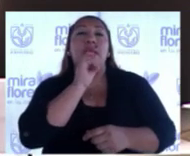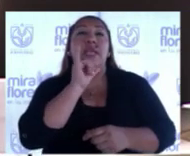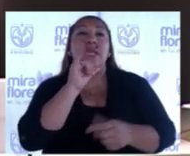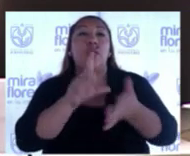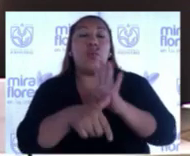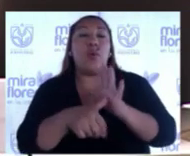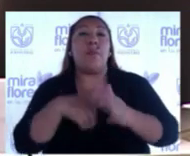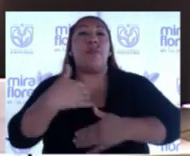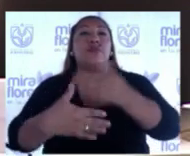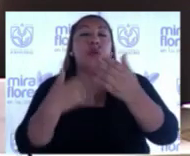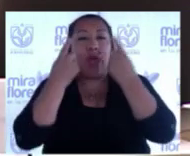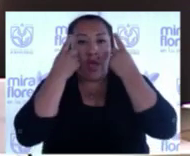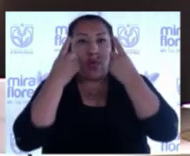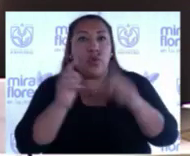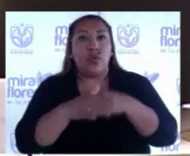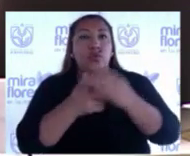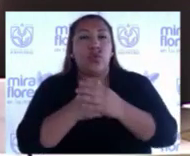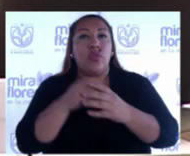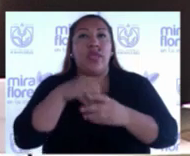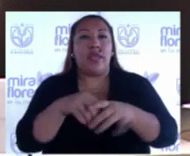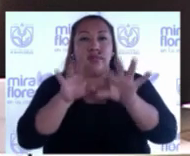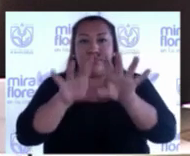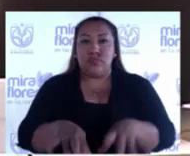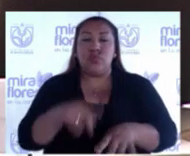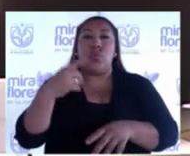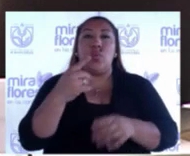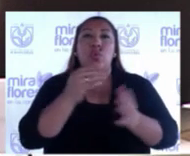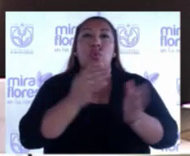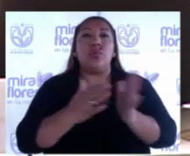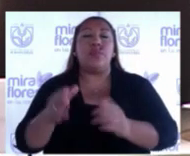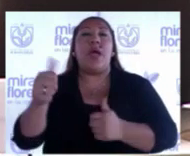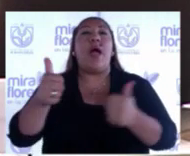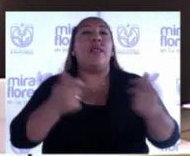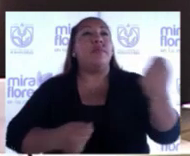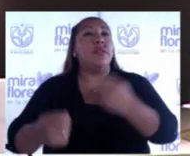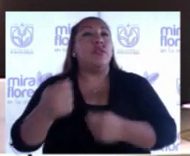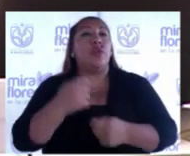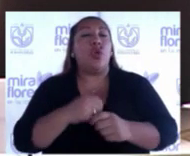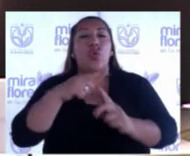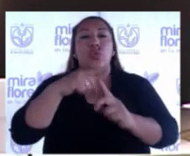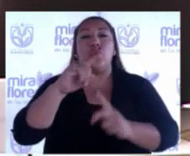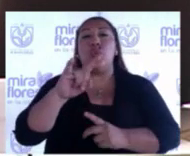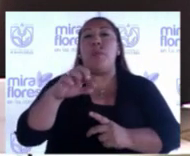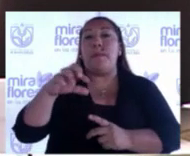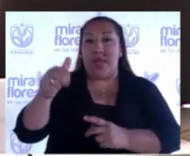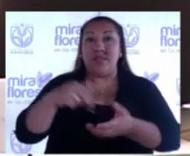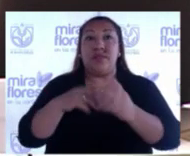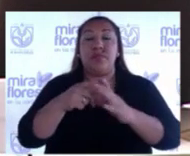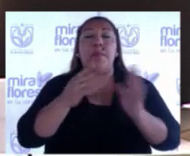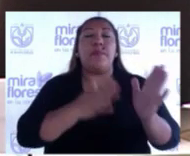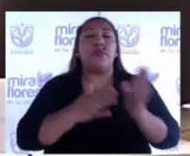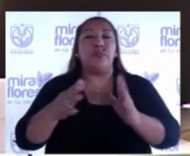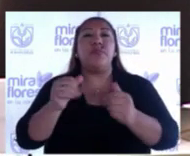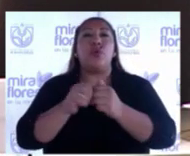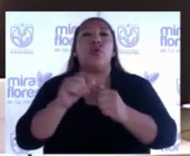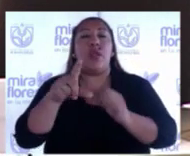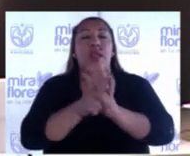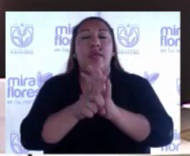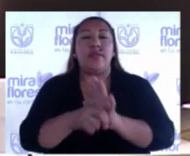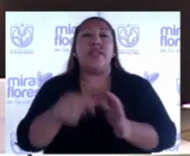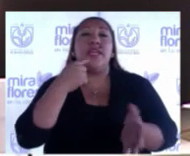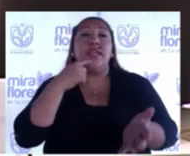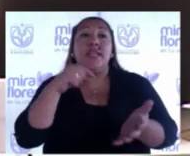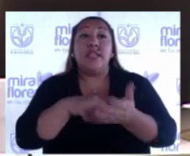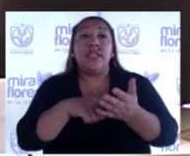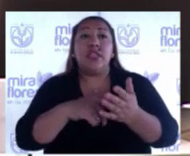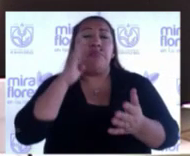y el procedimiento de acuerdo a lo establecido en el texto único de procedimientos administrativos TUPA y al amparo de lo dispuesto de la